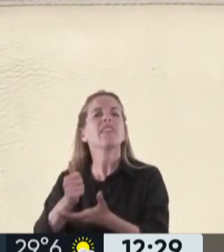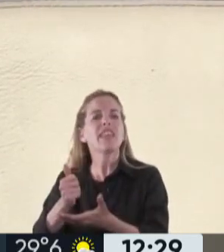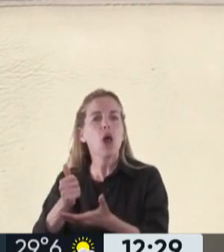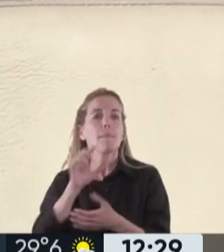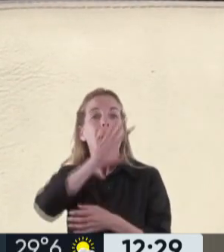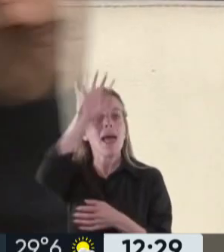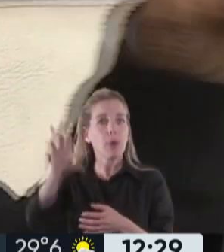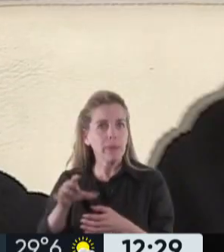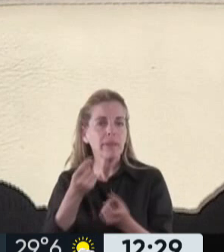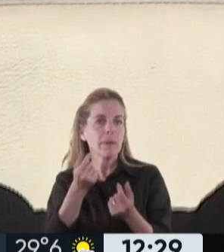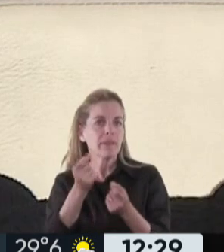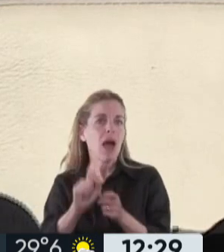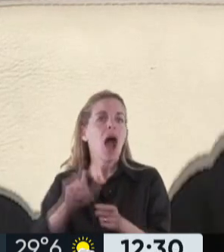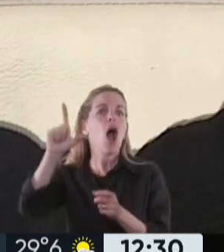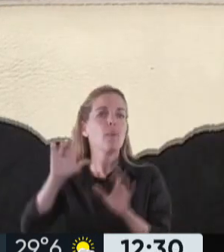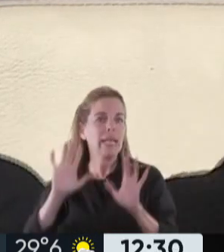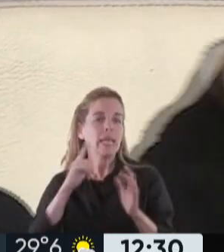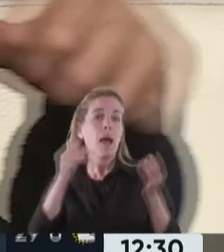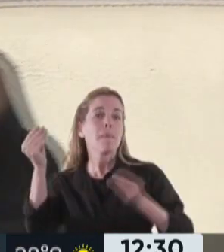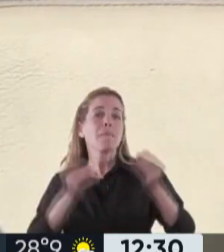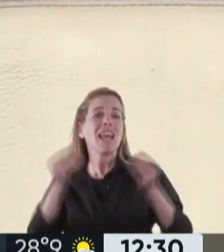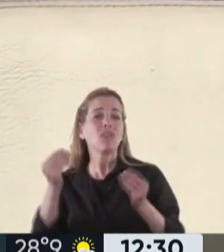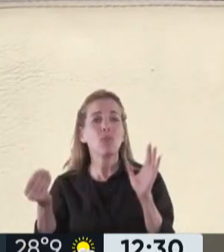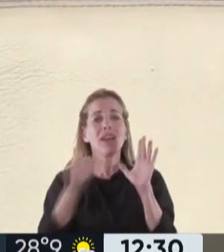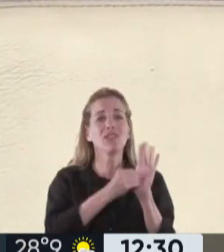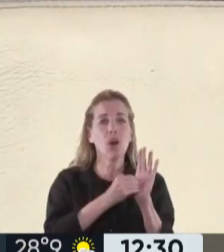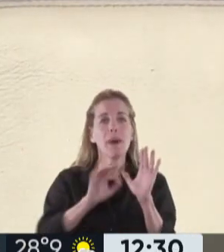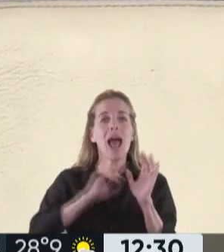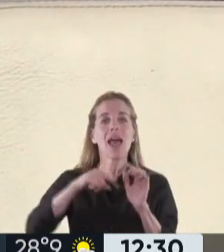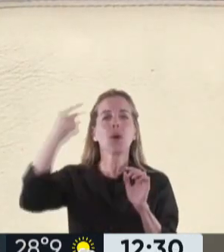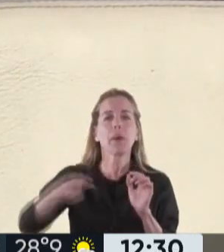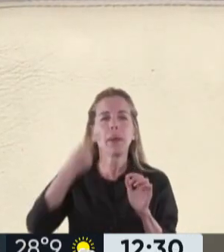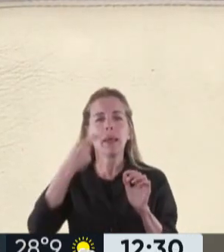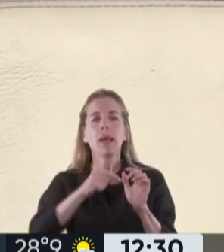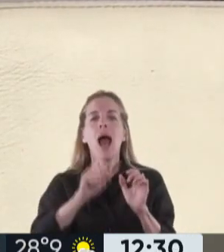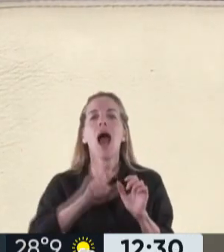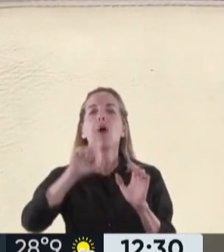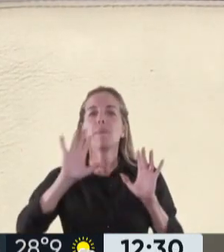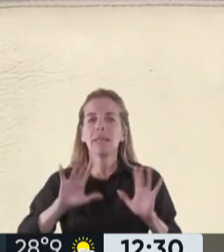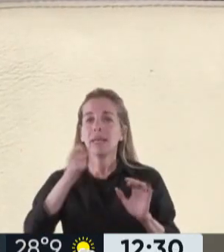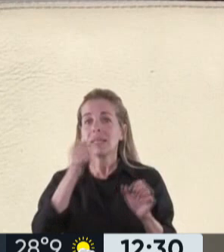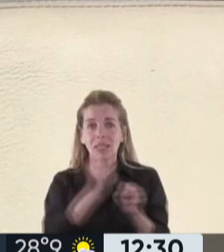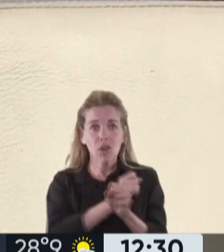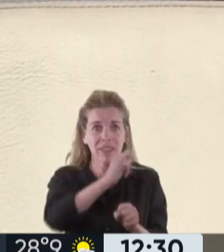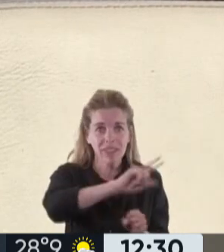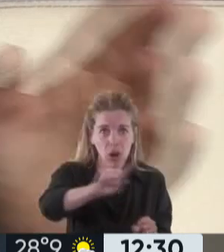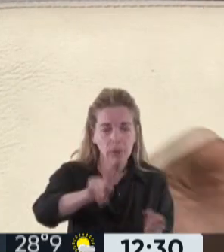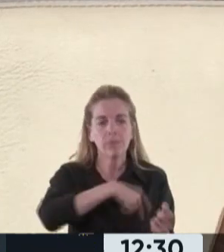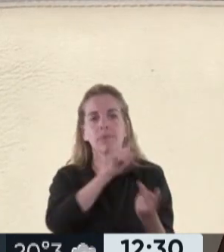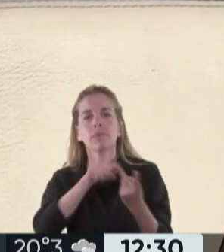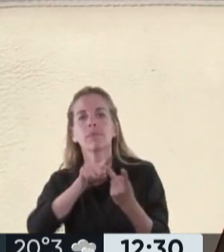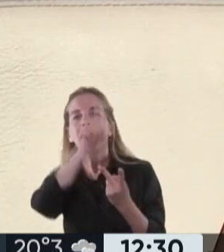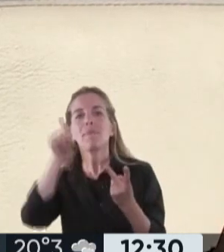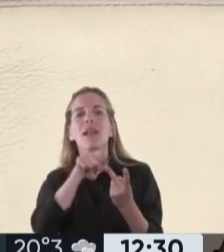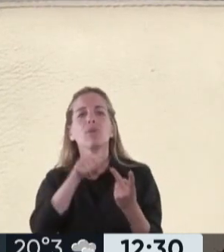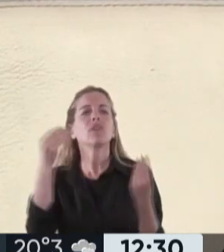interior respecto de lo que está fijado en el presupuesto para el próximo año. Si puede confirmar eso, y también qué va a pasar con lo